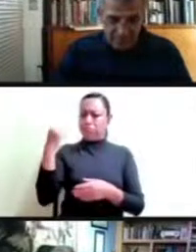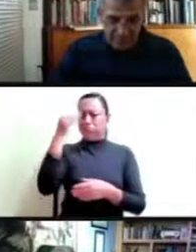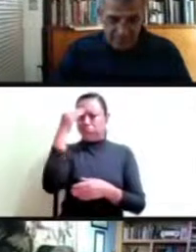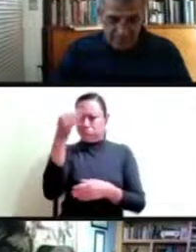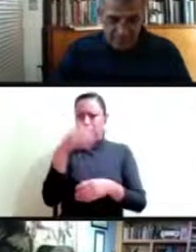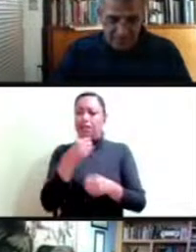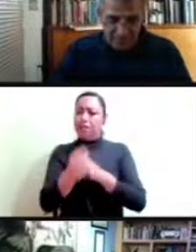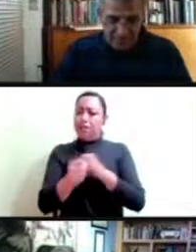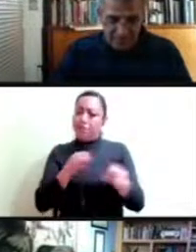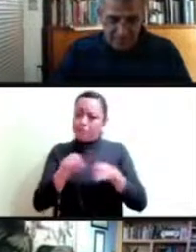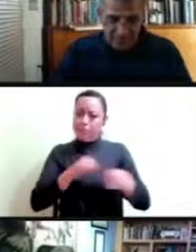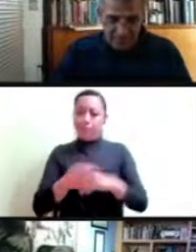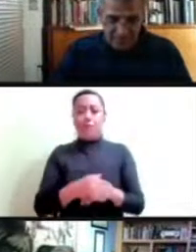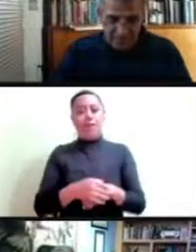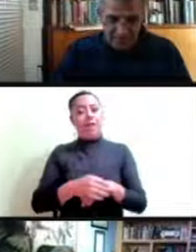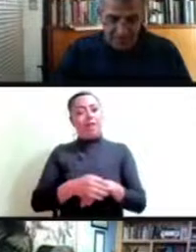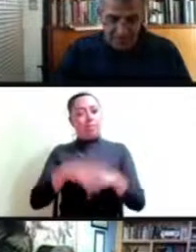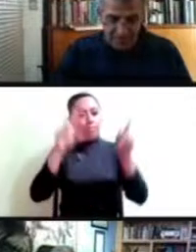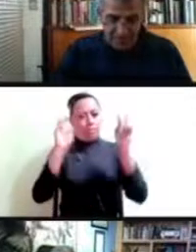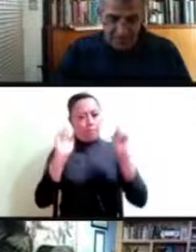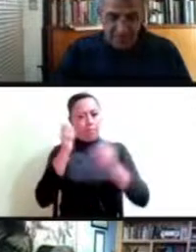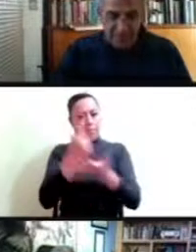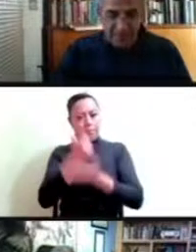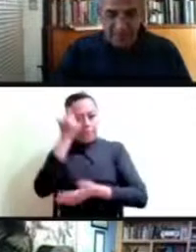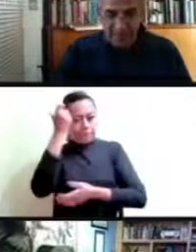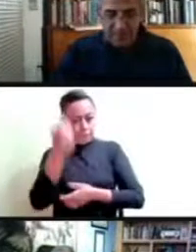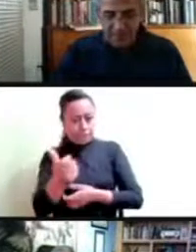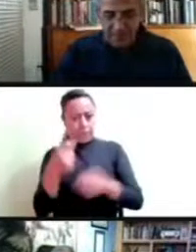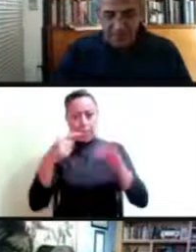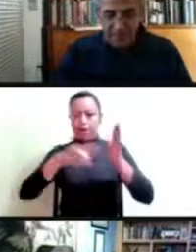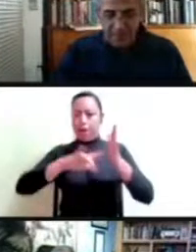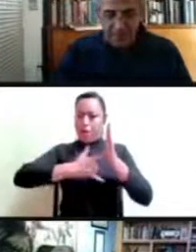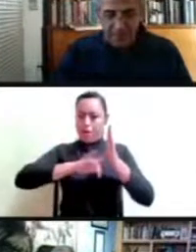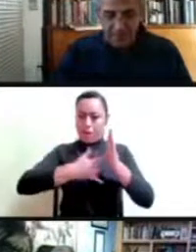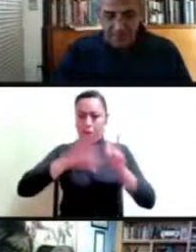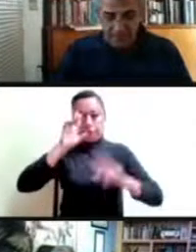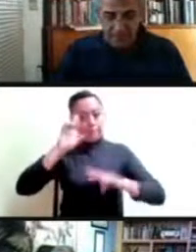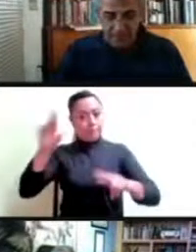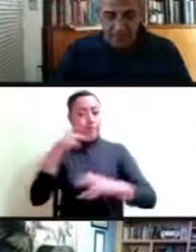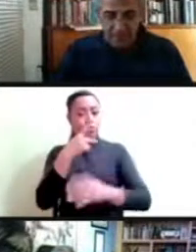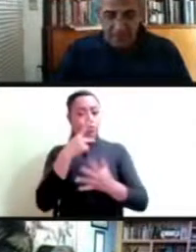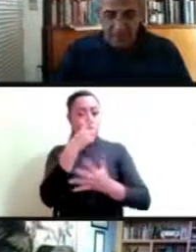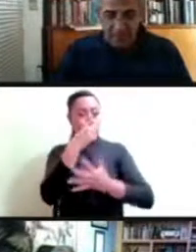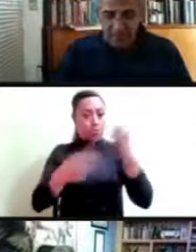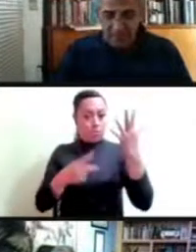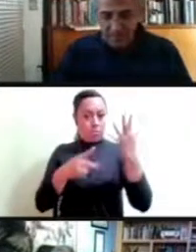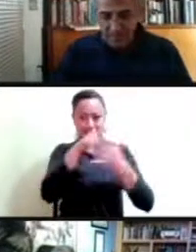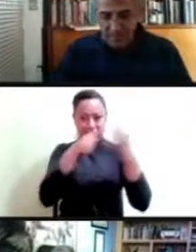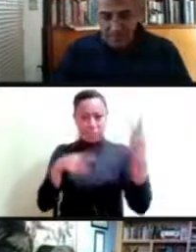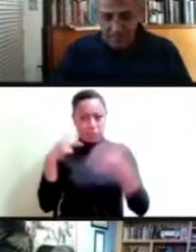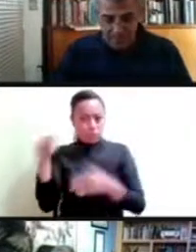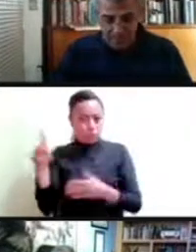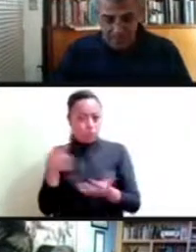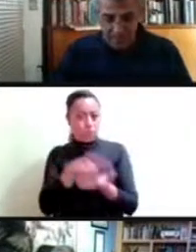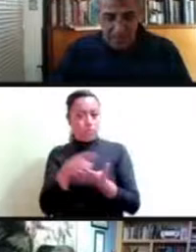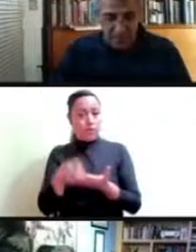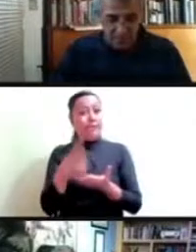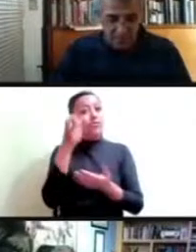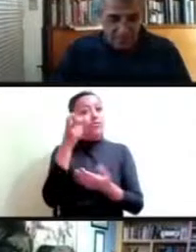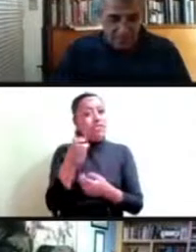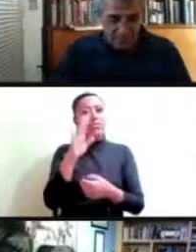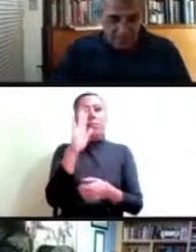horarios y un área de vigilancia de respeto a sus derechos se convirtieron en una bandera que fue ignorada por